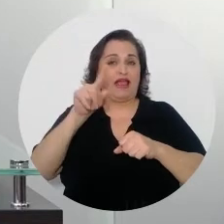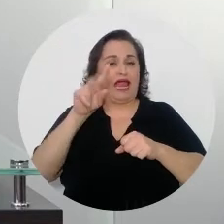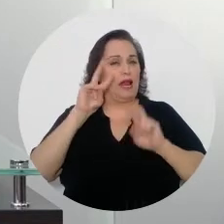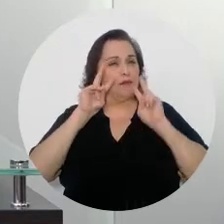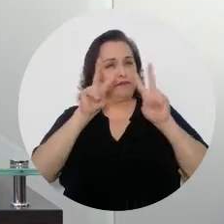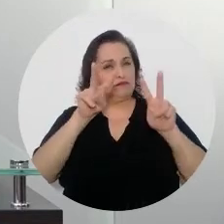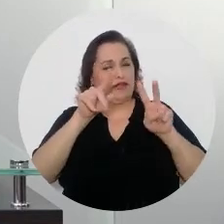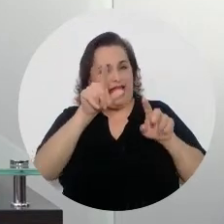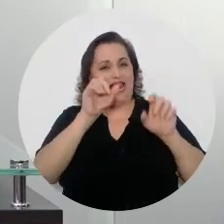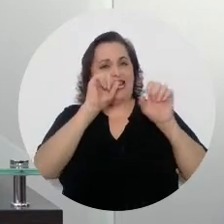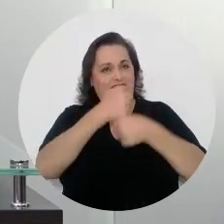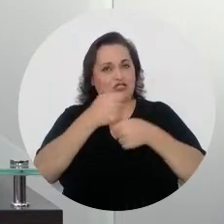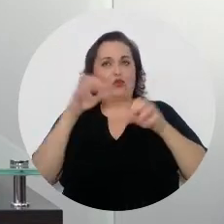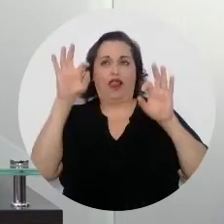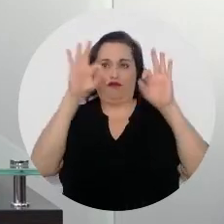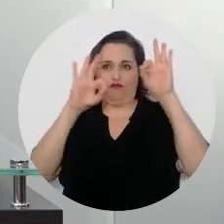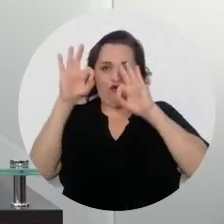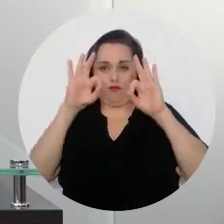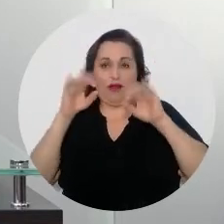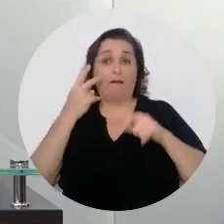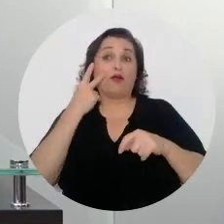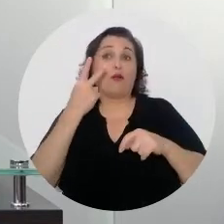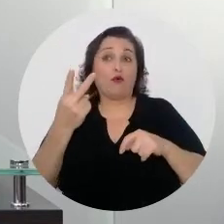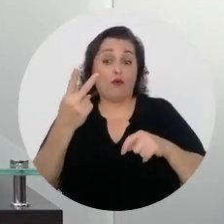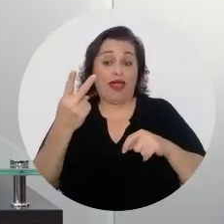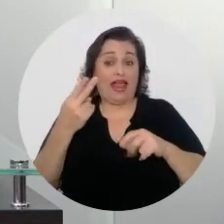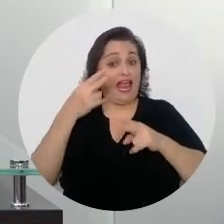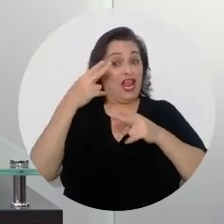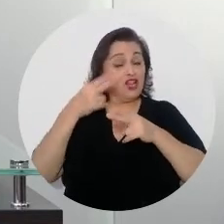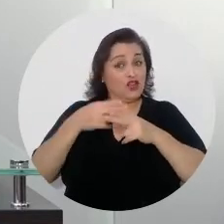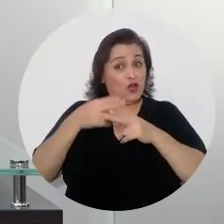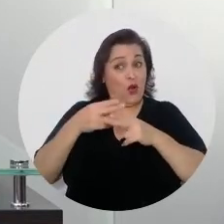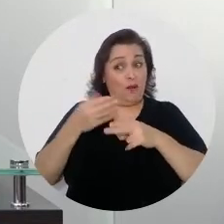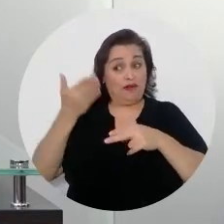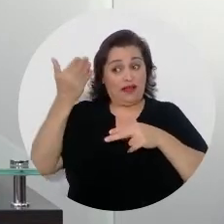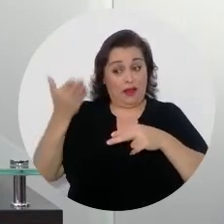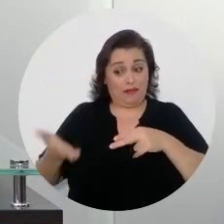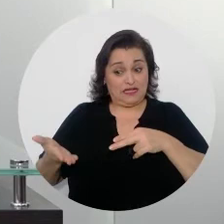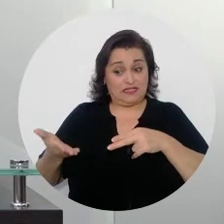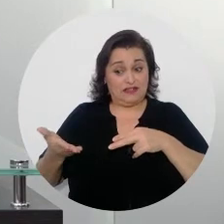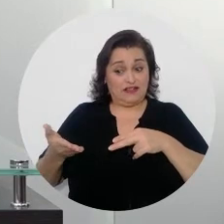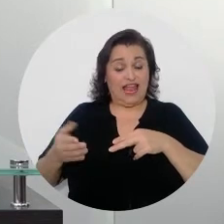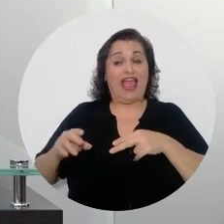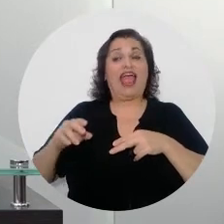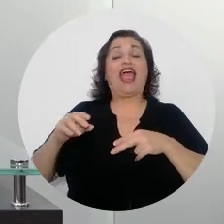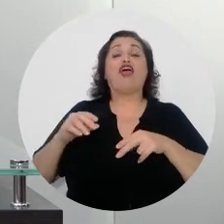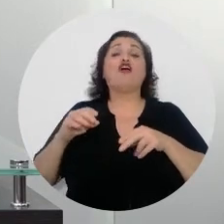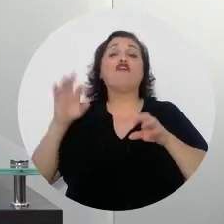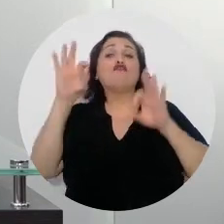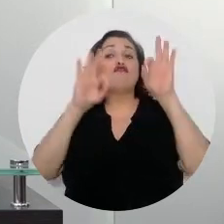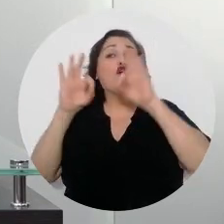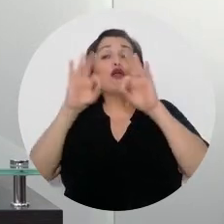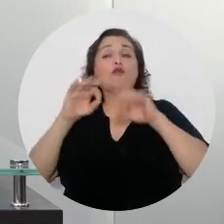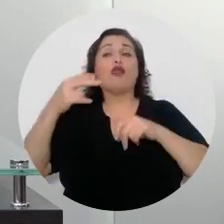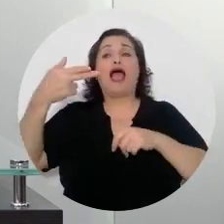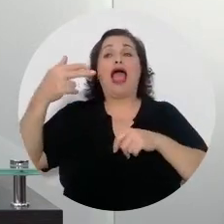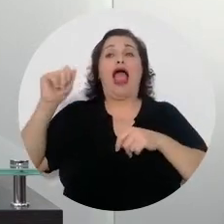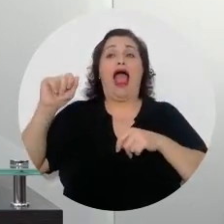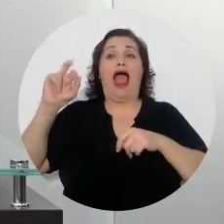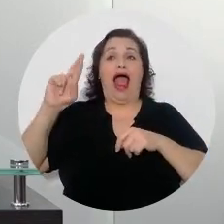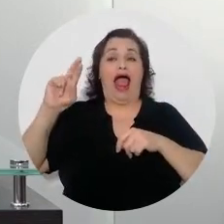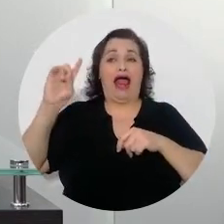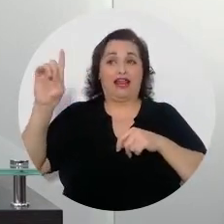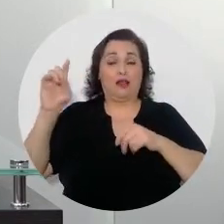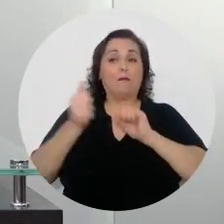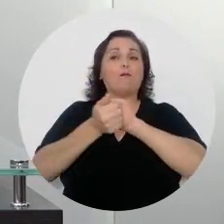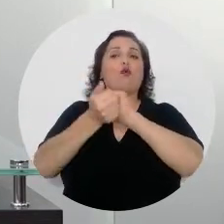y definió esta fórmula. Pero como ven, el nombre se llama fórmula de Hare modificada.